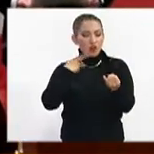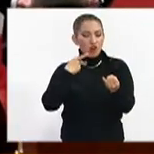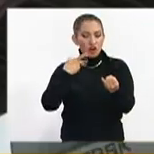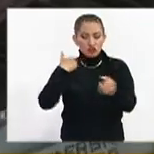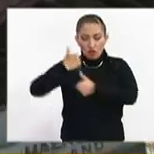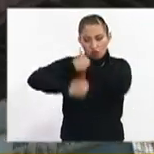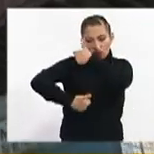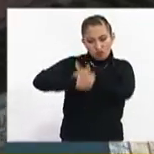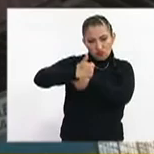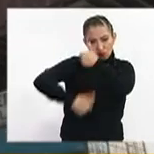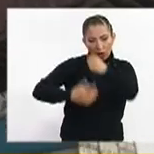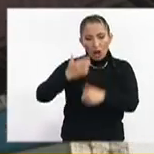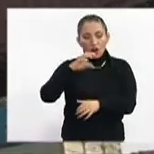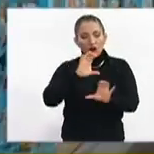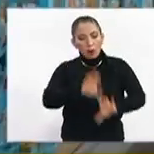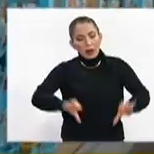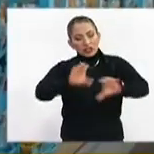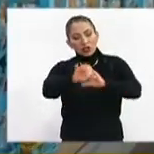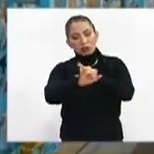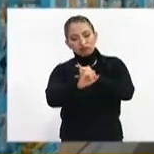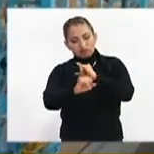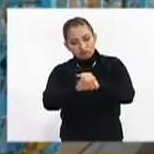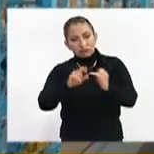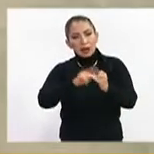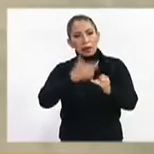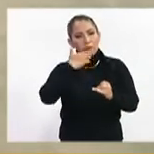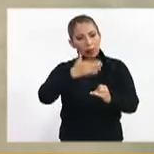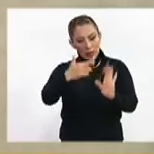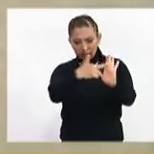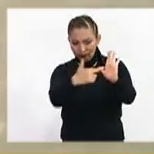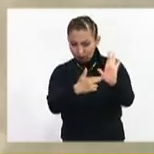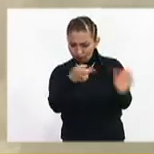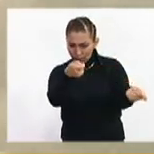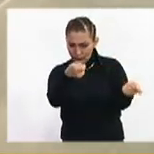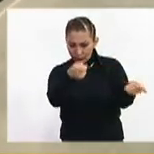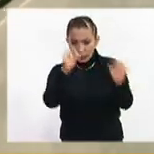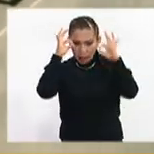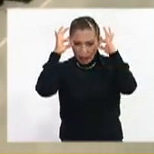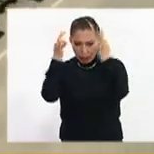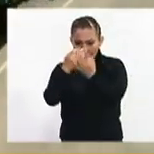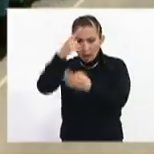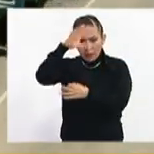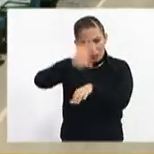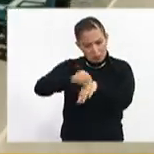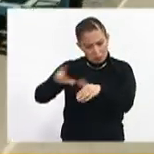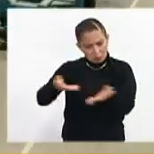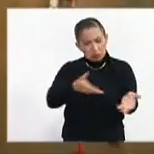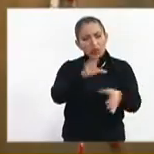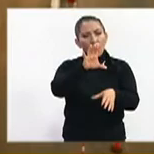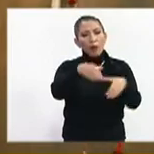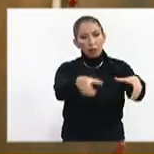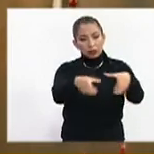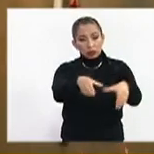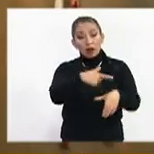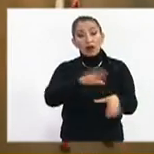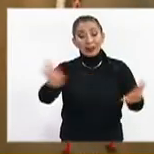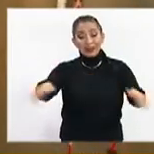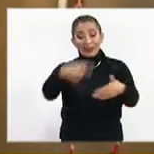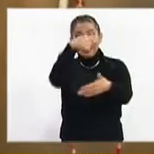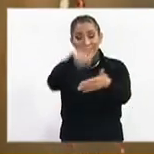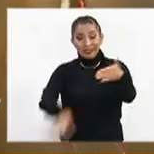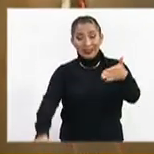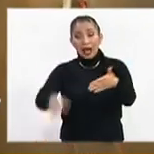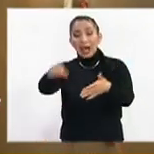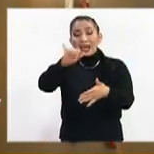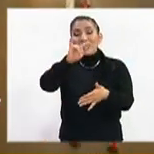de competencia, comercio digital, buenas prácticas regulatorias, así como aduanas y facilitación comercial. Durante la clausura